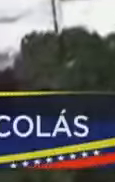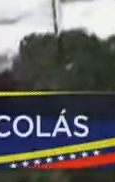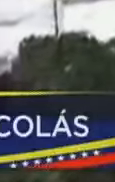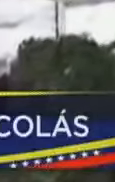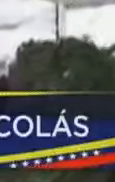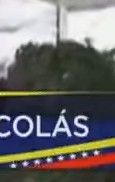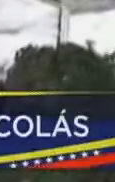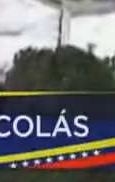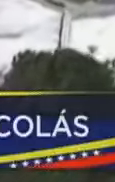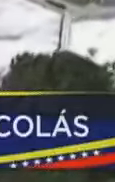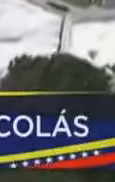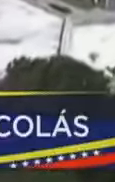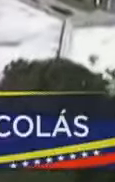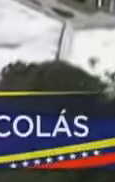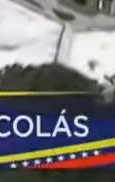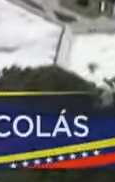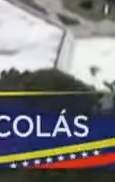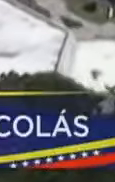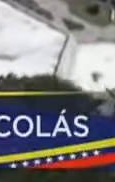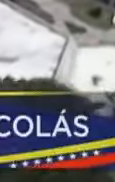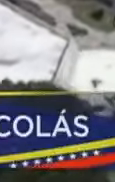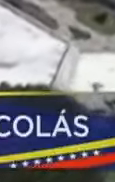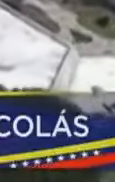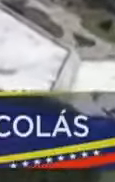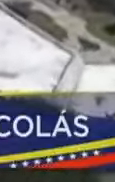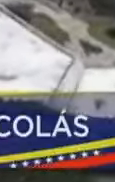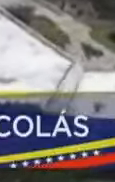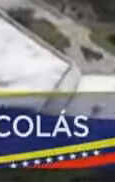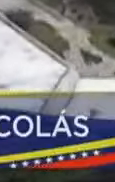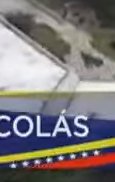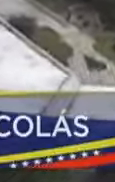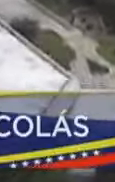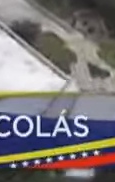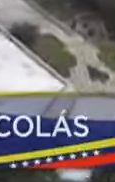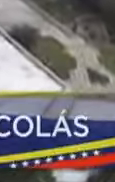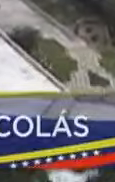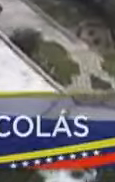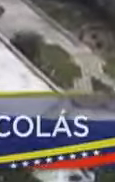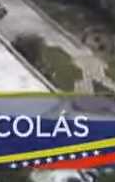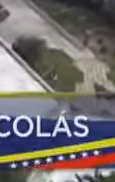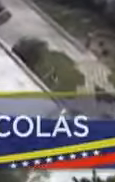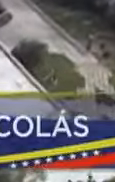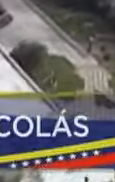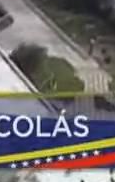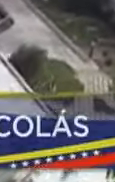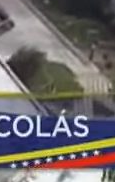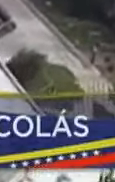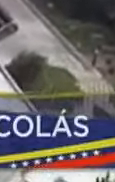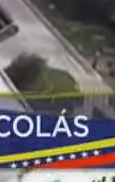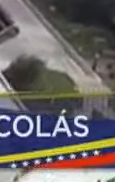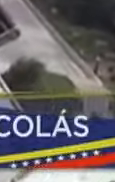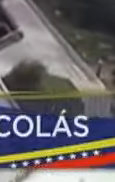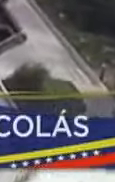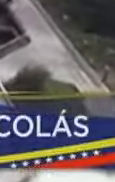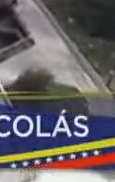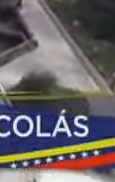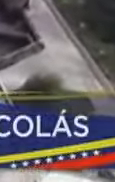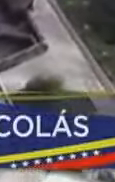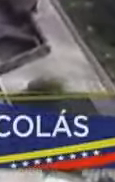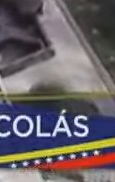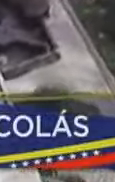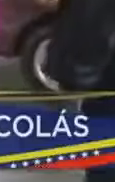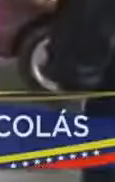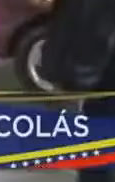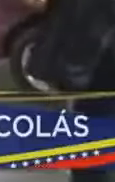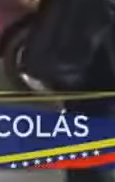más de 1.000.000 de emprendedores que se han registrado en todo el país, quienes hoy cuentan con esta formación, con la formalización,